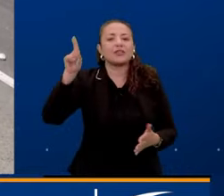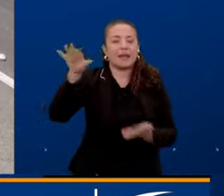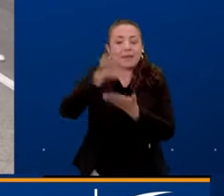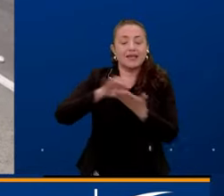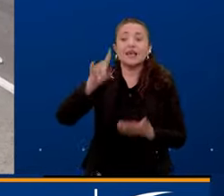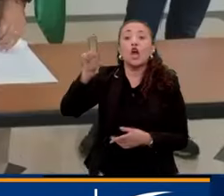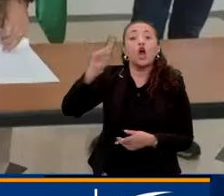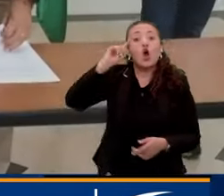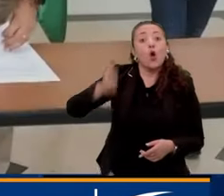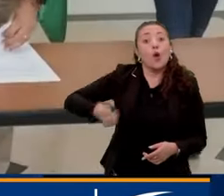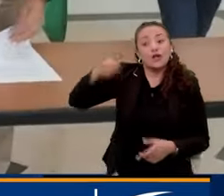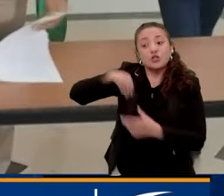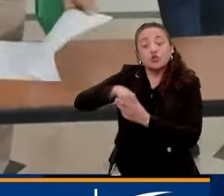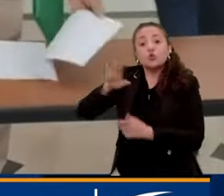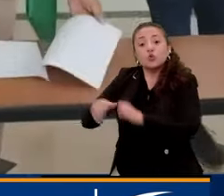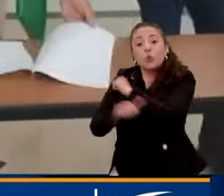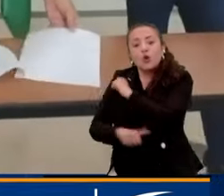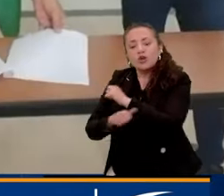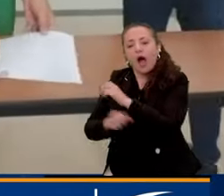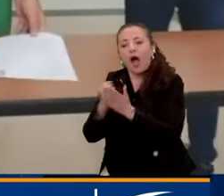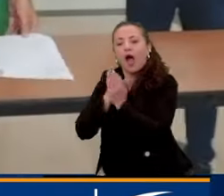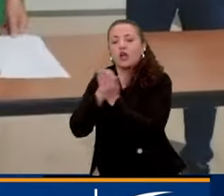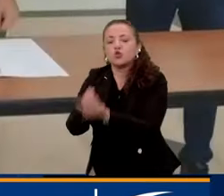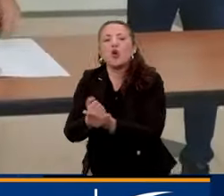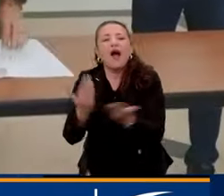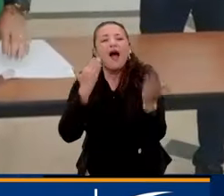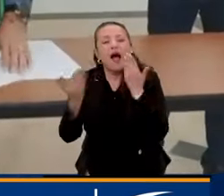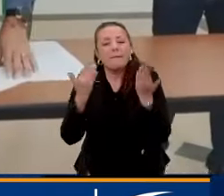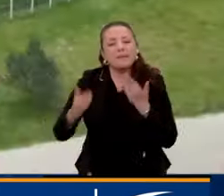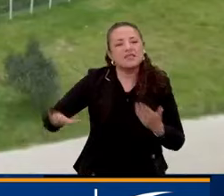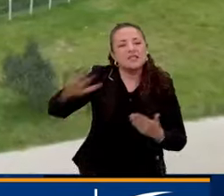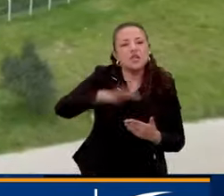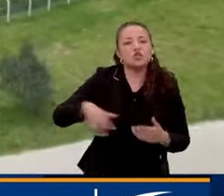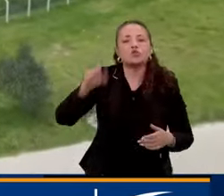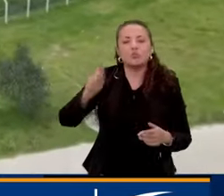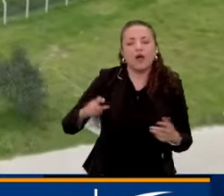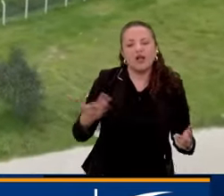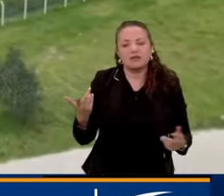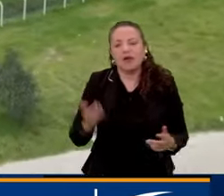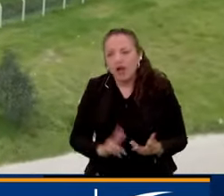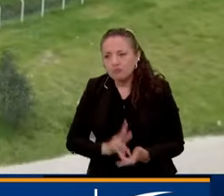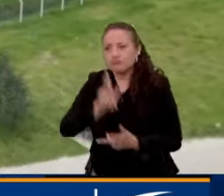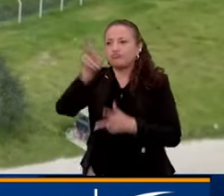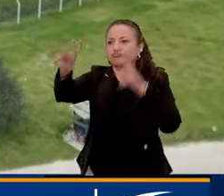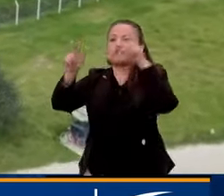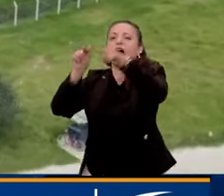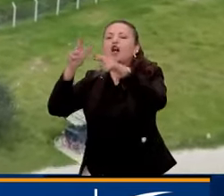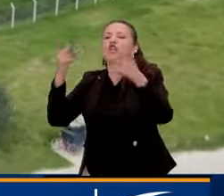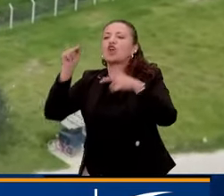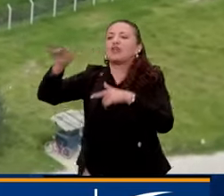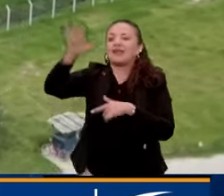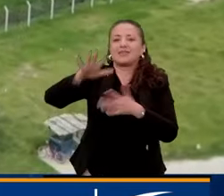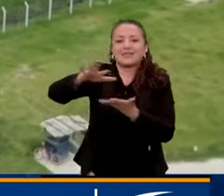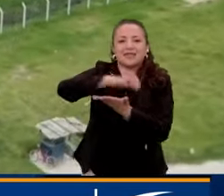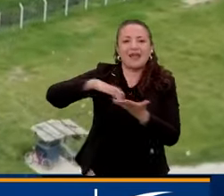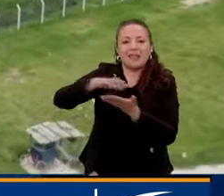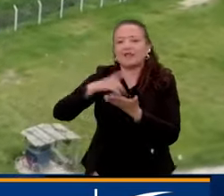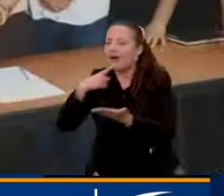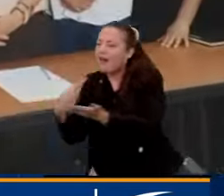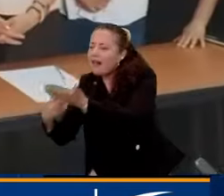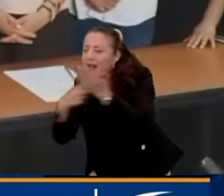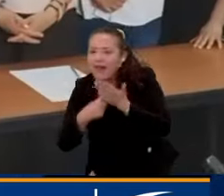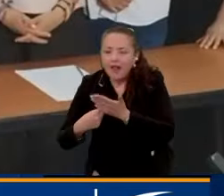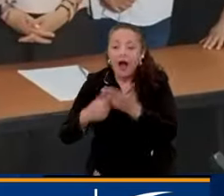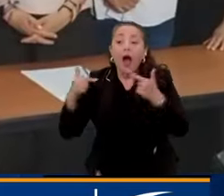boyacá ayudó para que los líderes campesinos del departamento pudieran viajar a Santander sentarse en esa mesa de diálogo Y a esta hora están